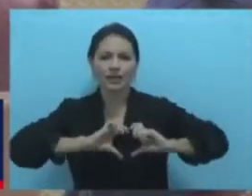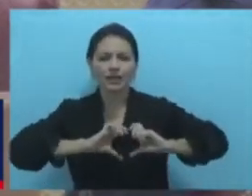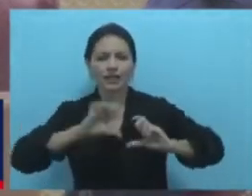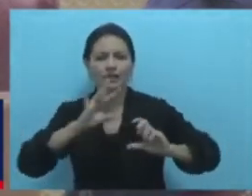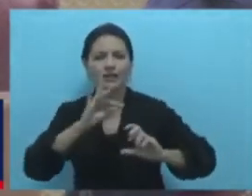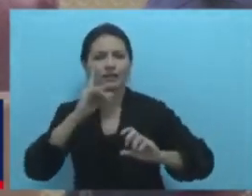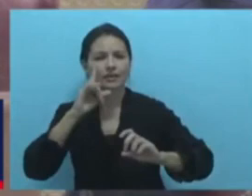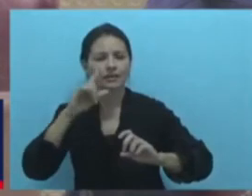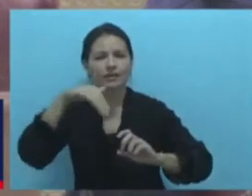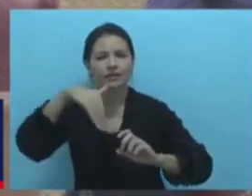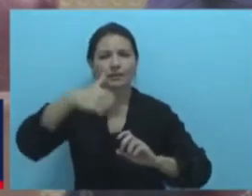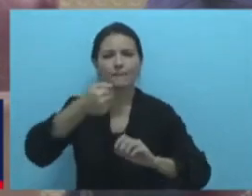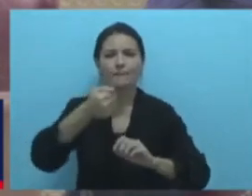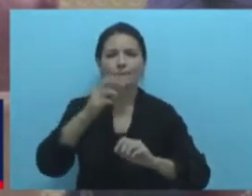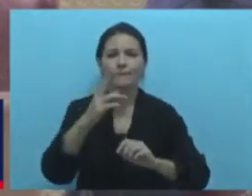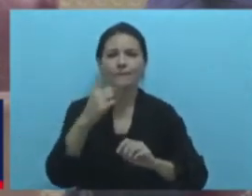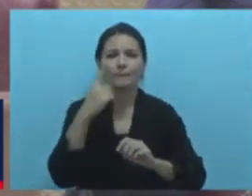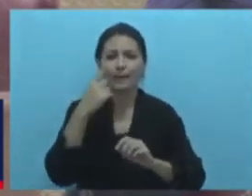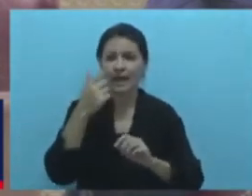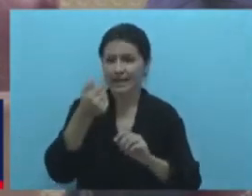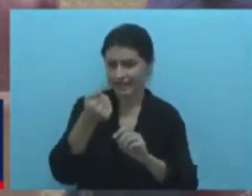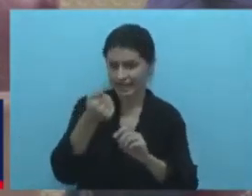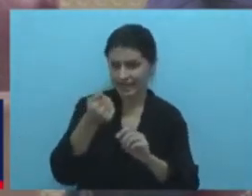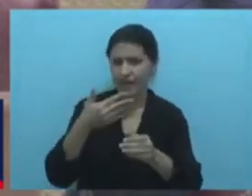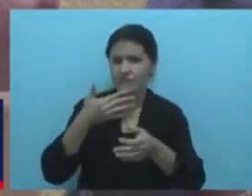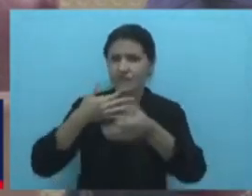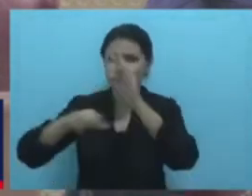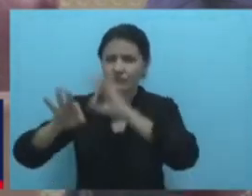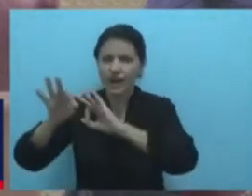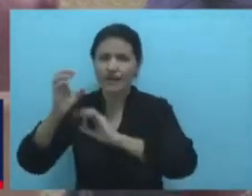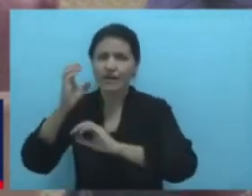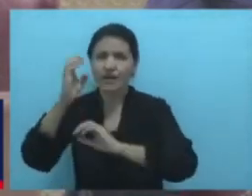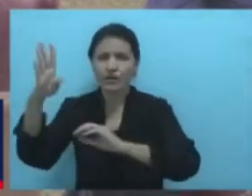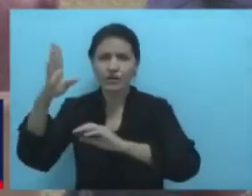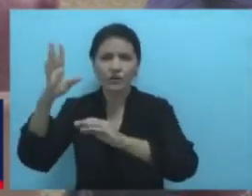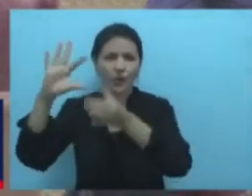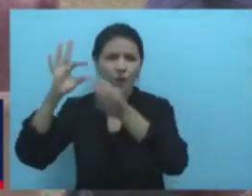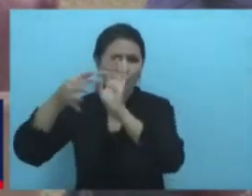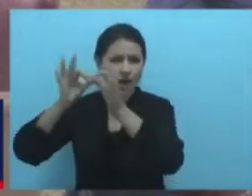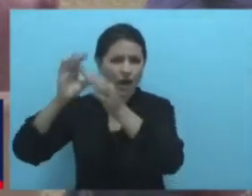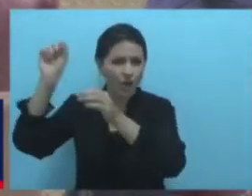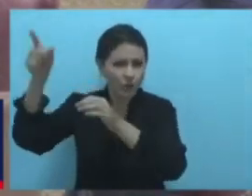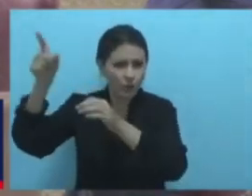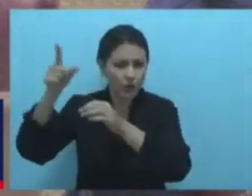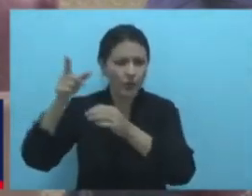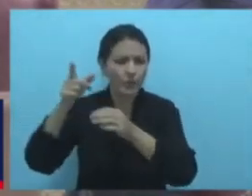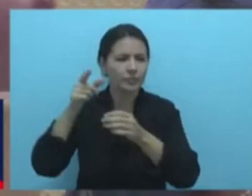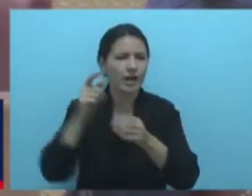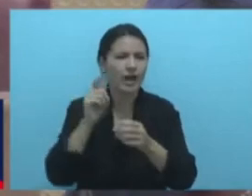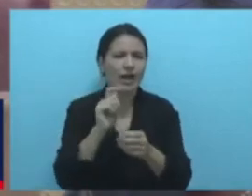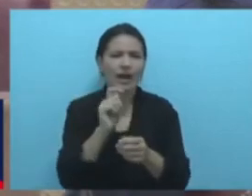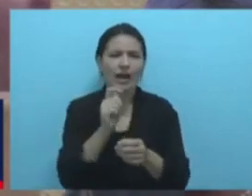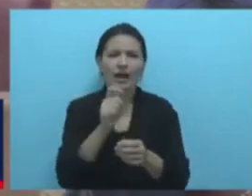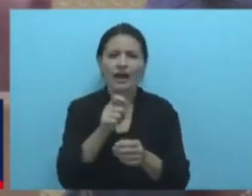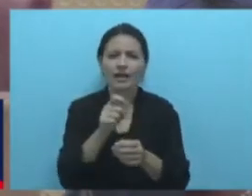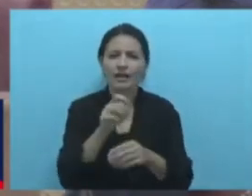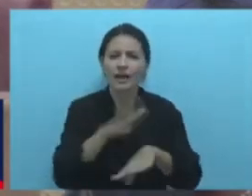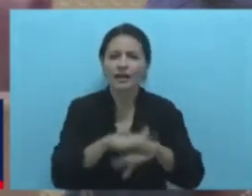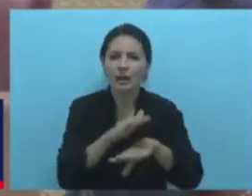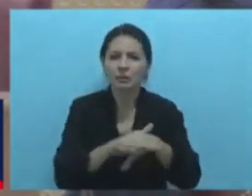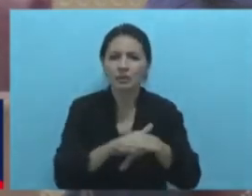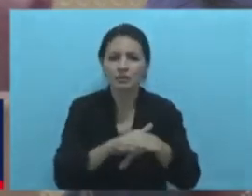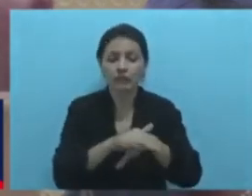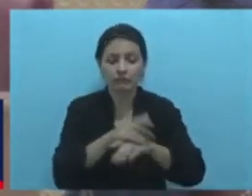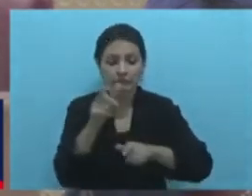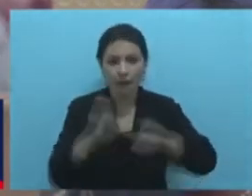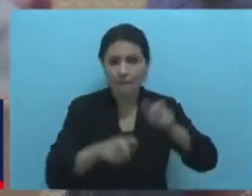buscar eso que después terminaba en manos de Pilín Bracamonte y sus amigos Qué pasó con el dinero de buena